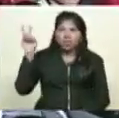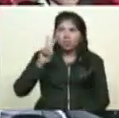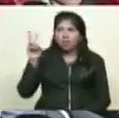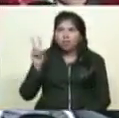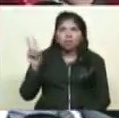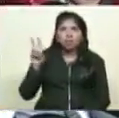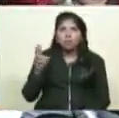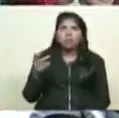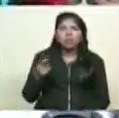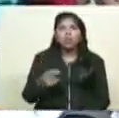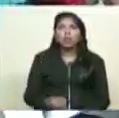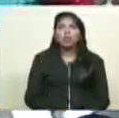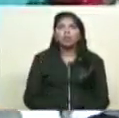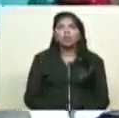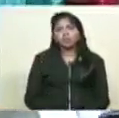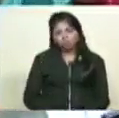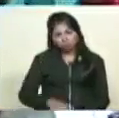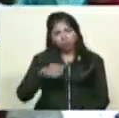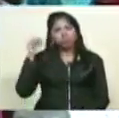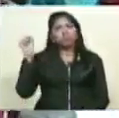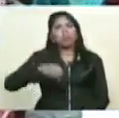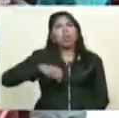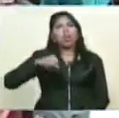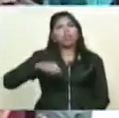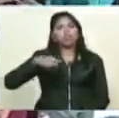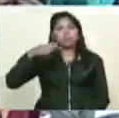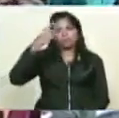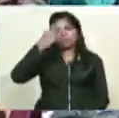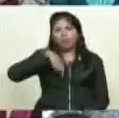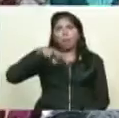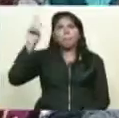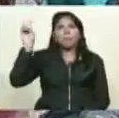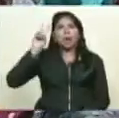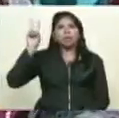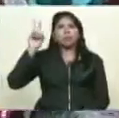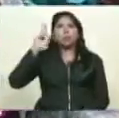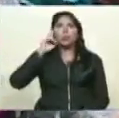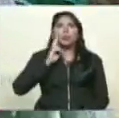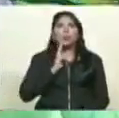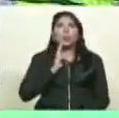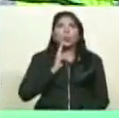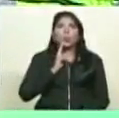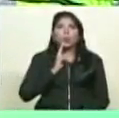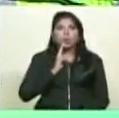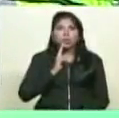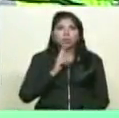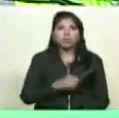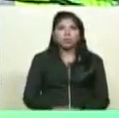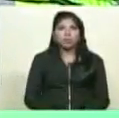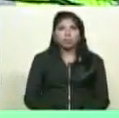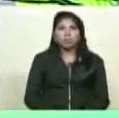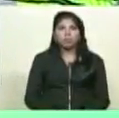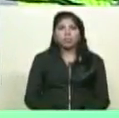sí! Será Venezuela, la Venezuela de Simón Bolívar, de Rafael Urdaneta, de